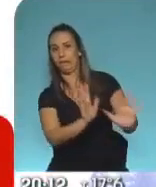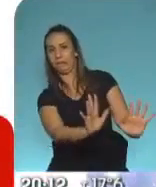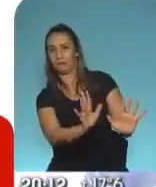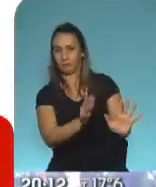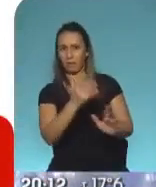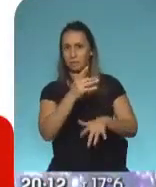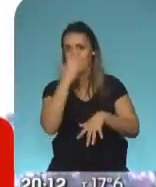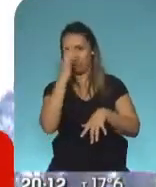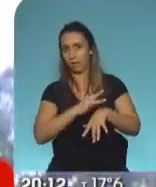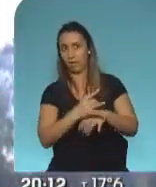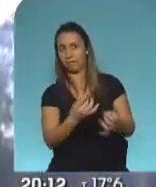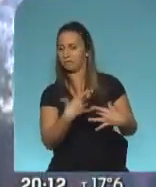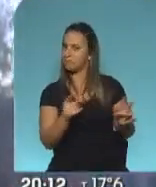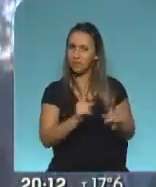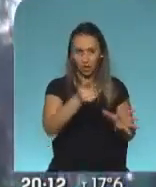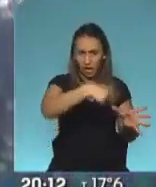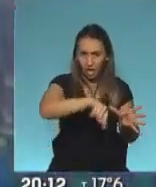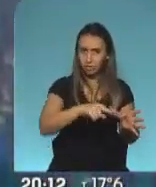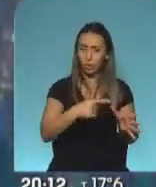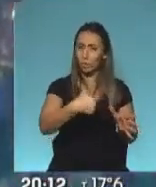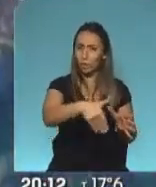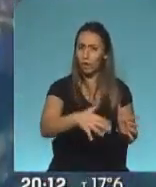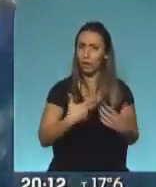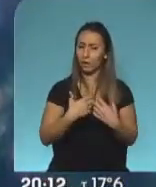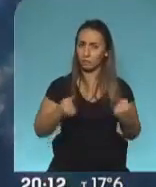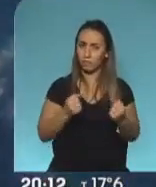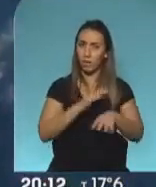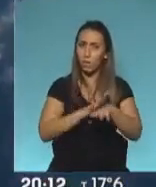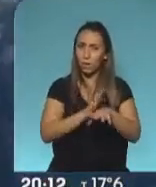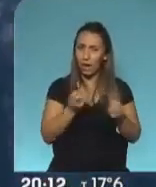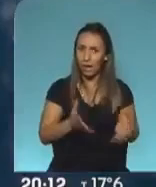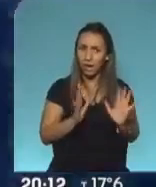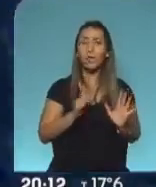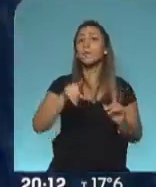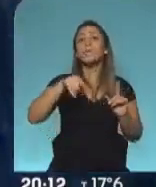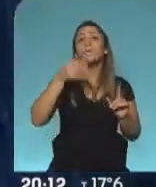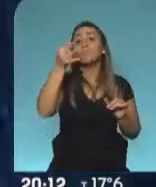hoy están enfermos, que se van a curar y que mañana le puede tocar a cualquiera de todos nosotros, entonces tenemos que ser solidarios.